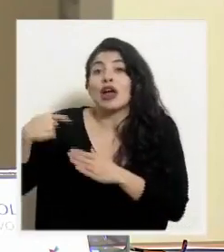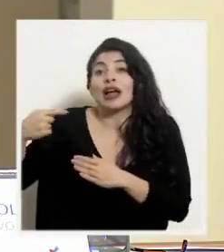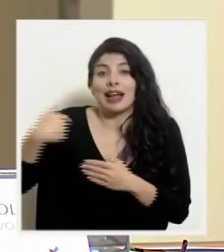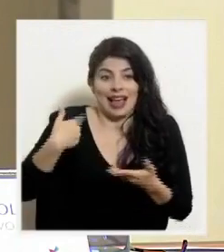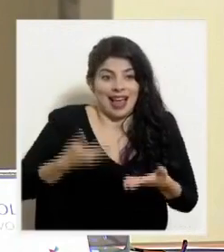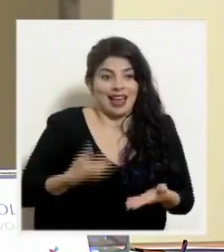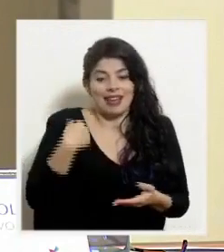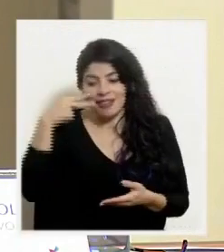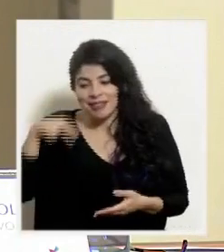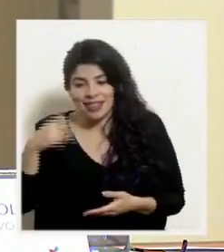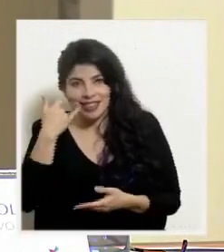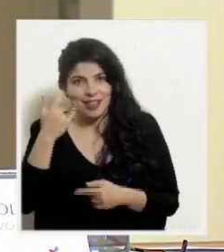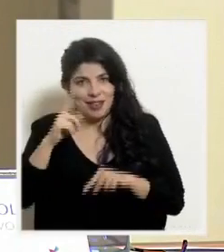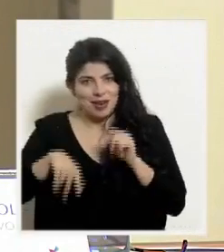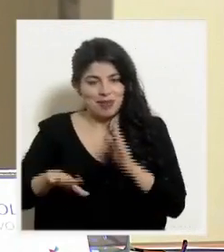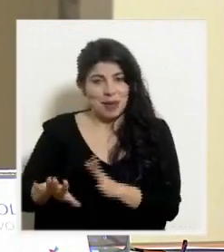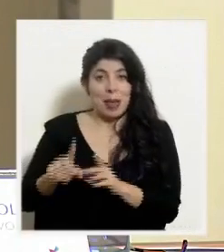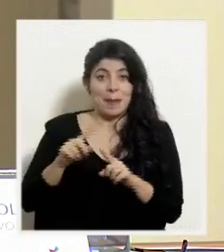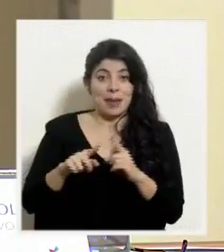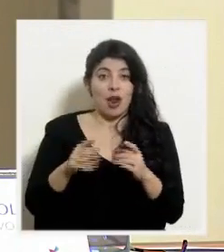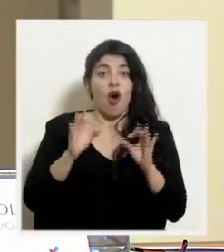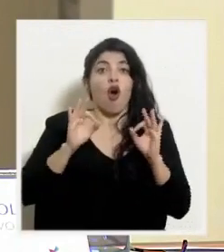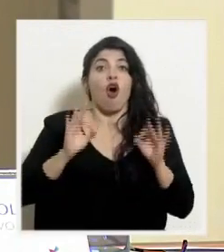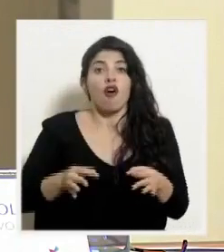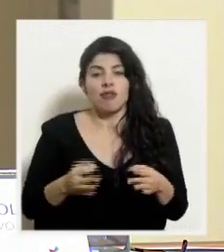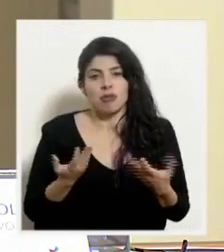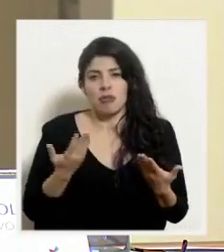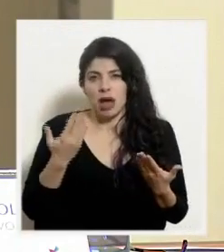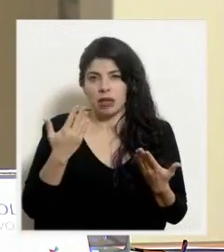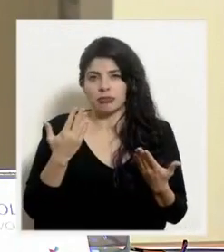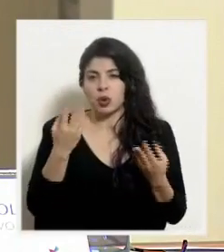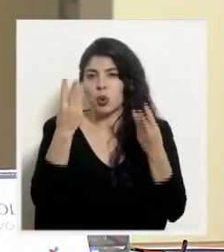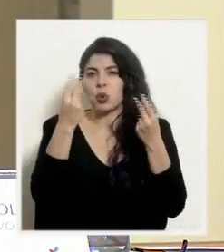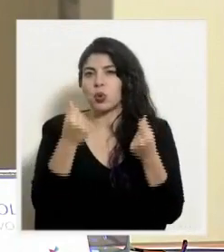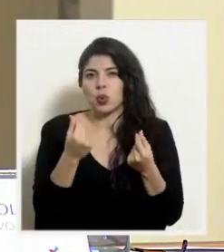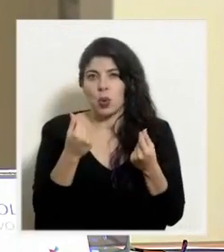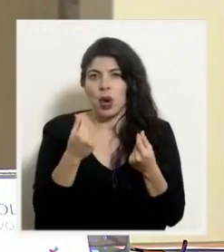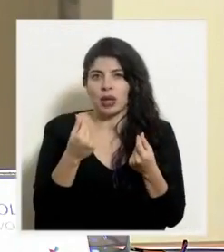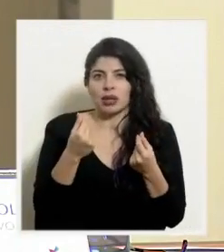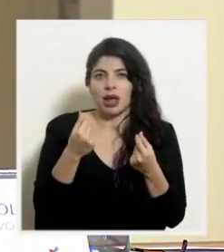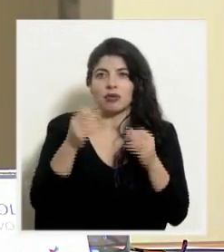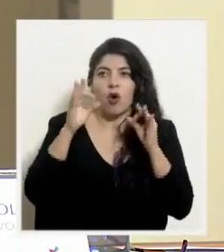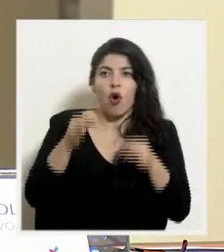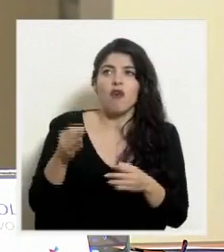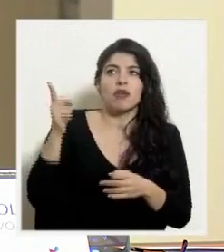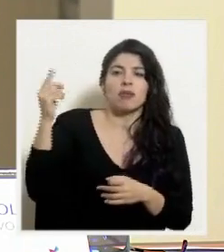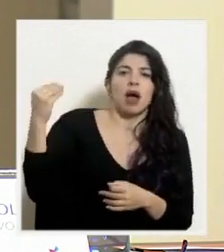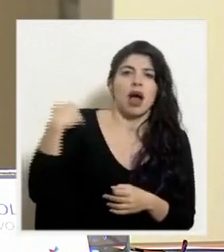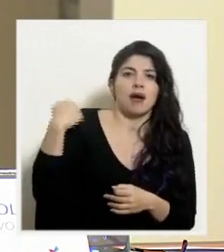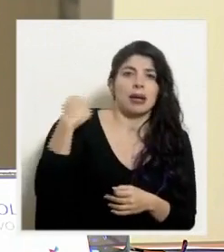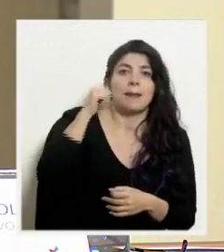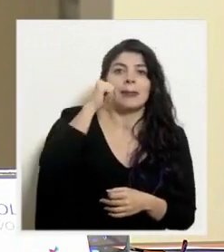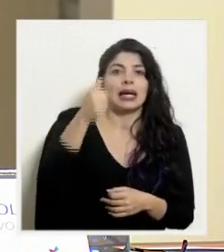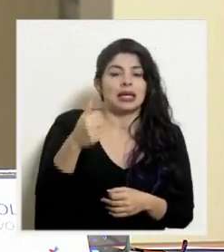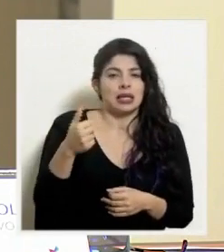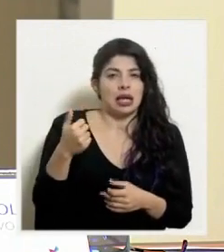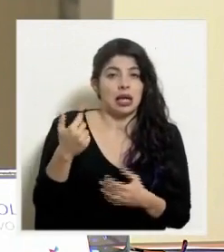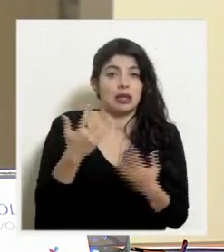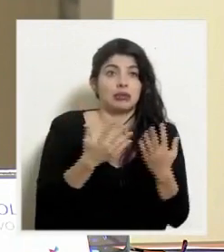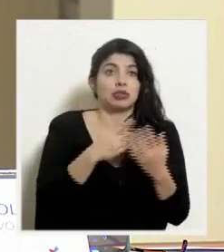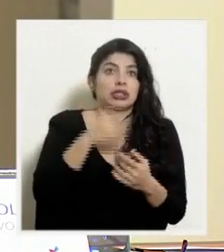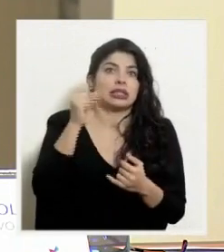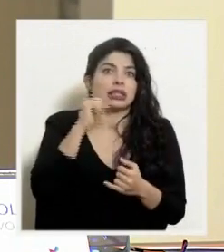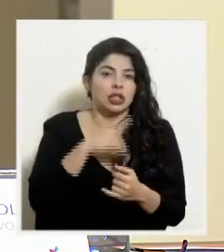está acá el teléfono, la confirmación de la cantidad de dosis que estarían llegando mañana, Dios